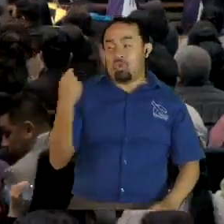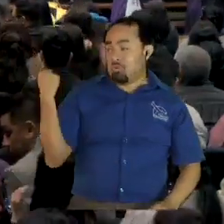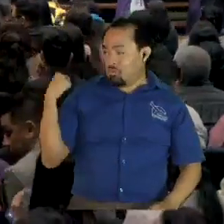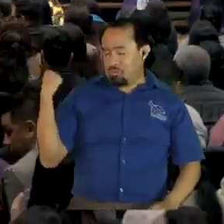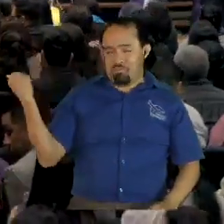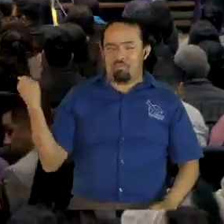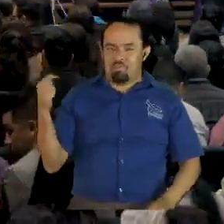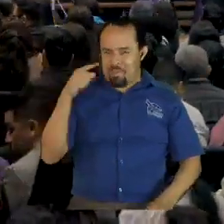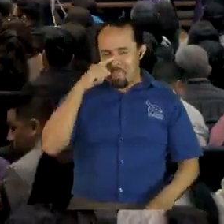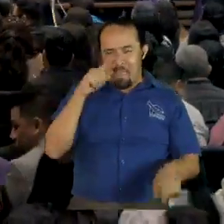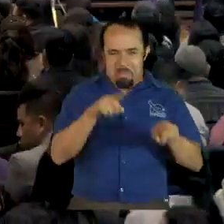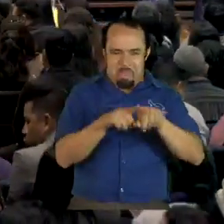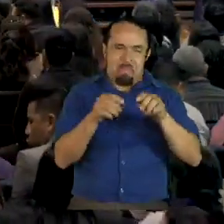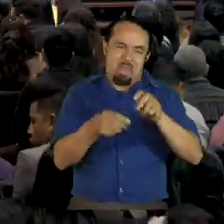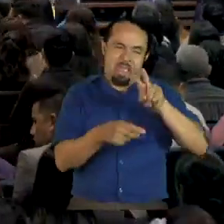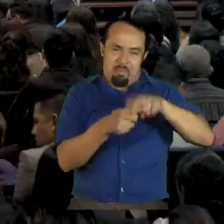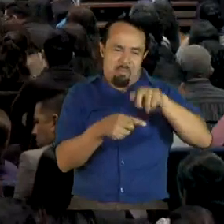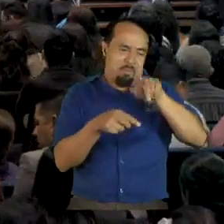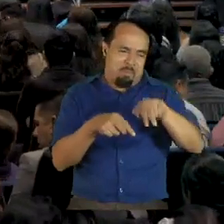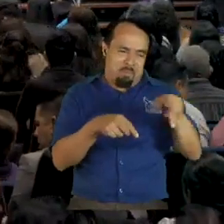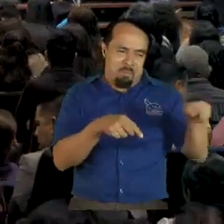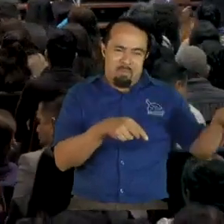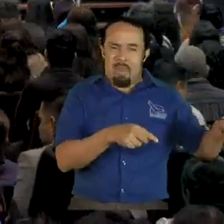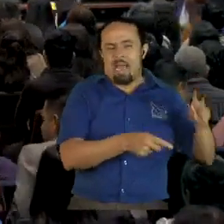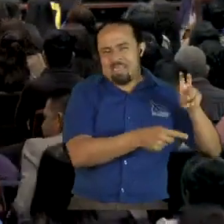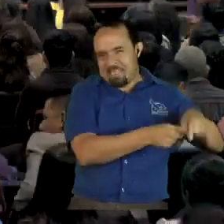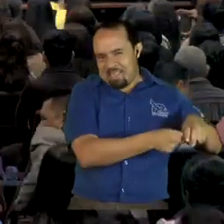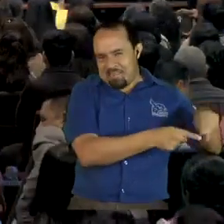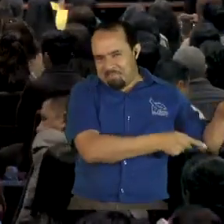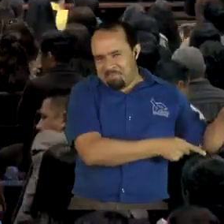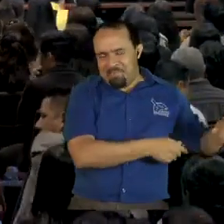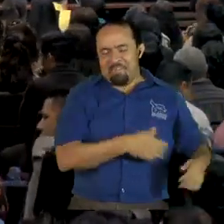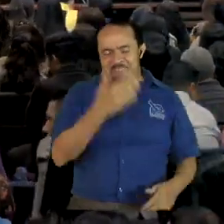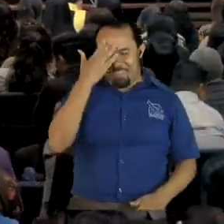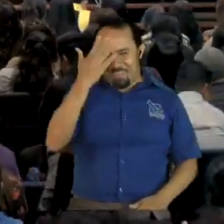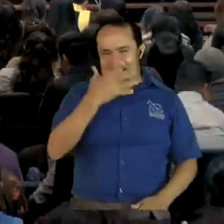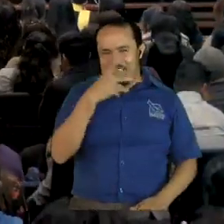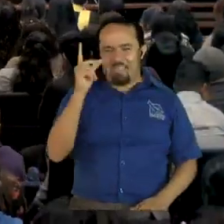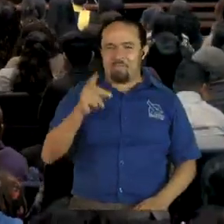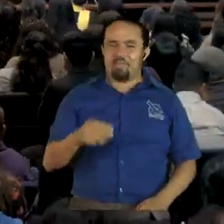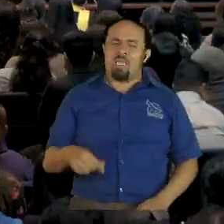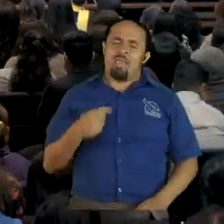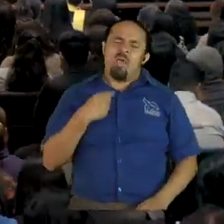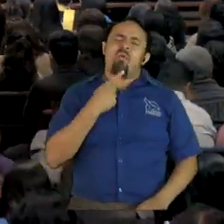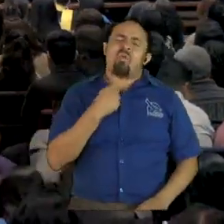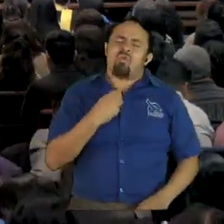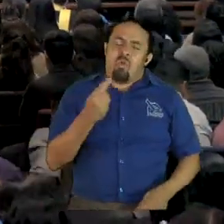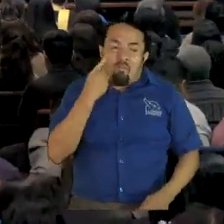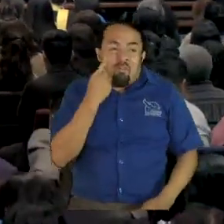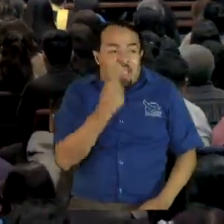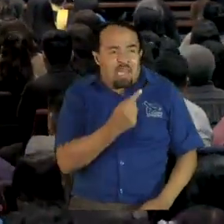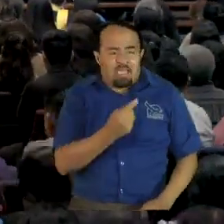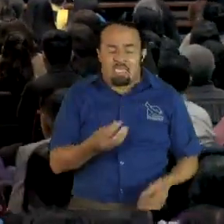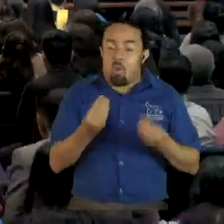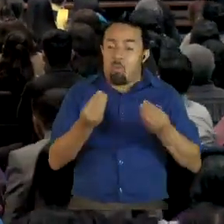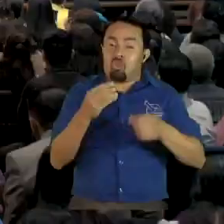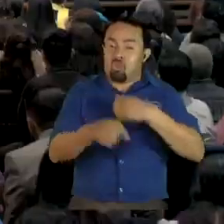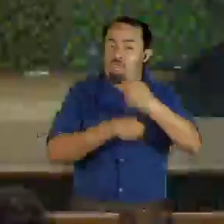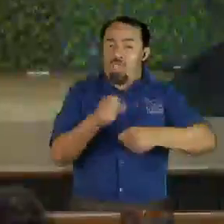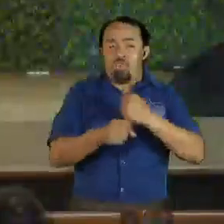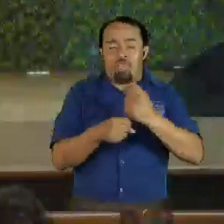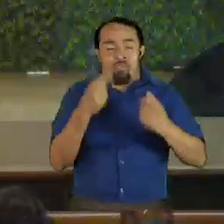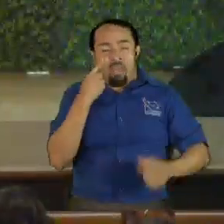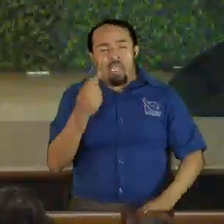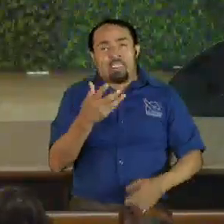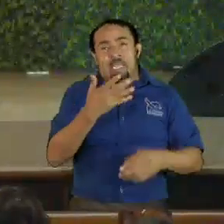les bendiga, pueden descender. Gusto verles. Tengo muchos años de verles,